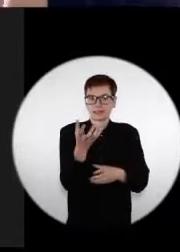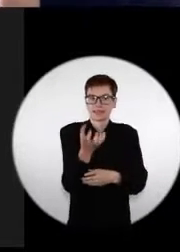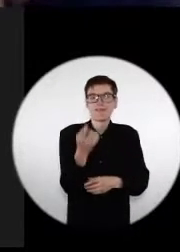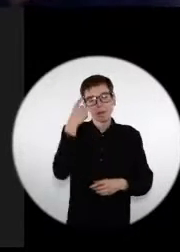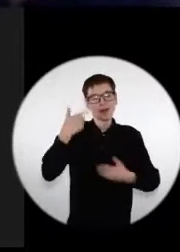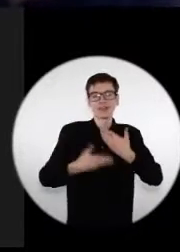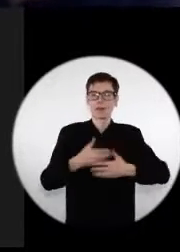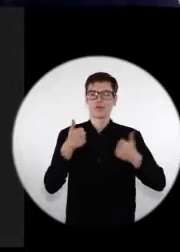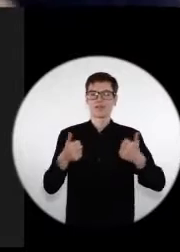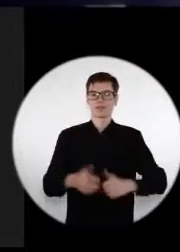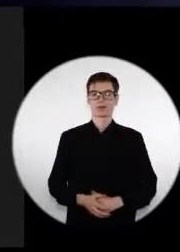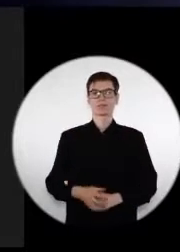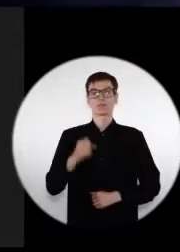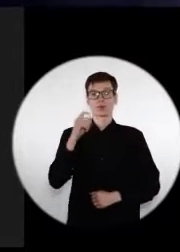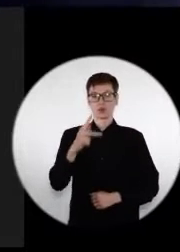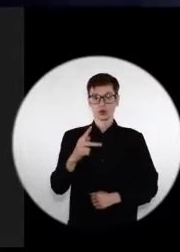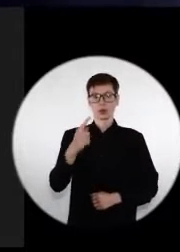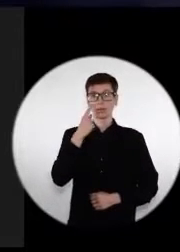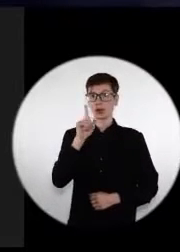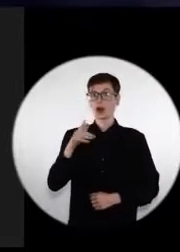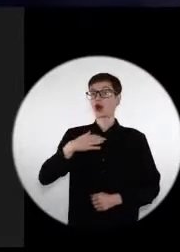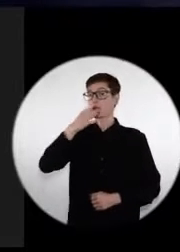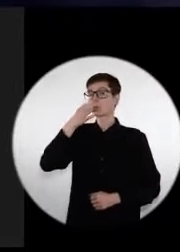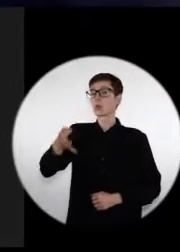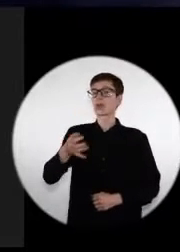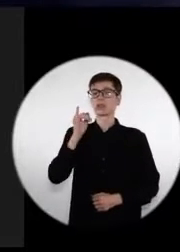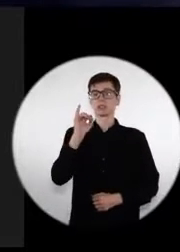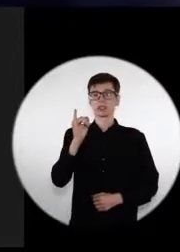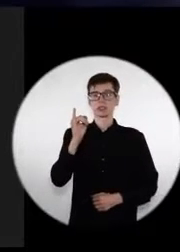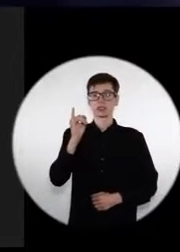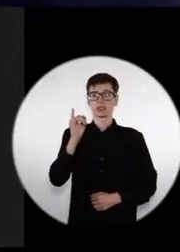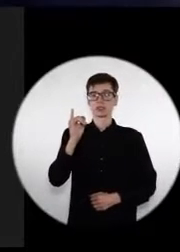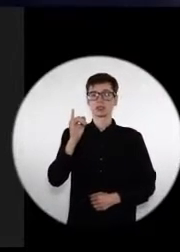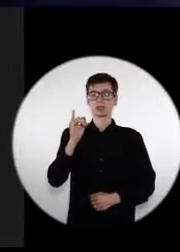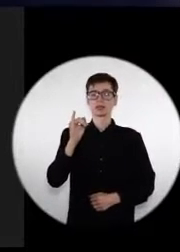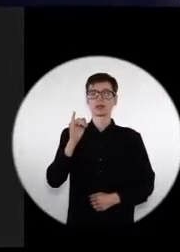estamos bien no sé cómo hacerlo pero vamos bien